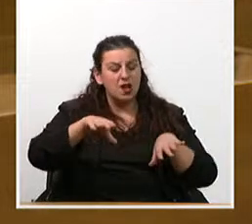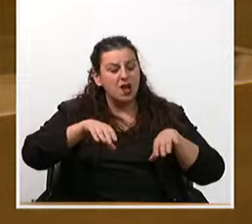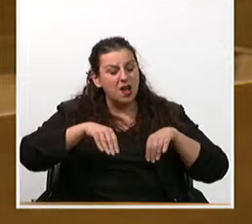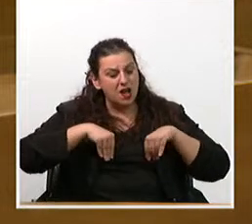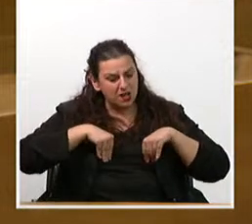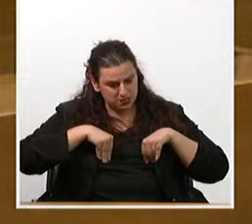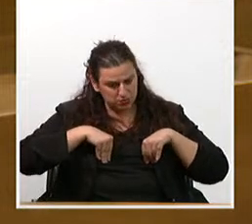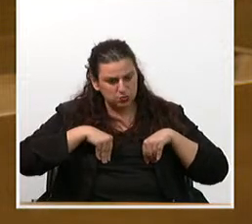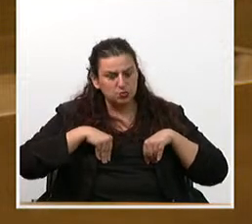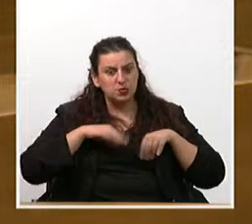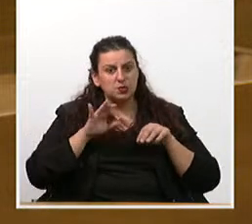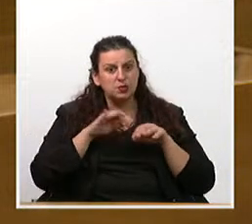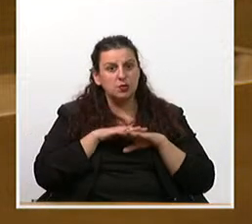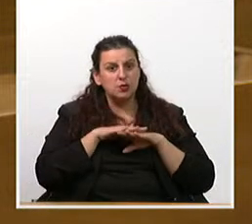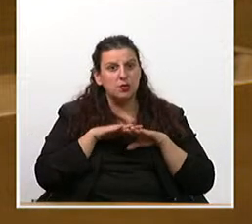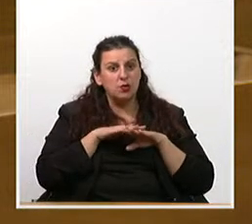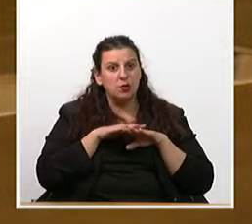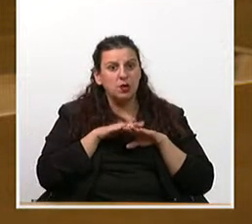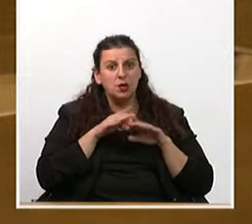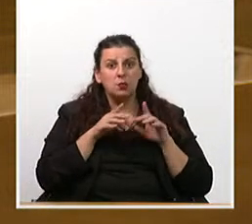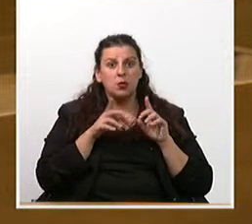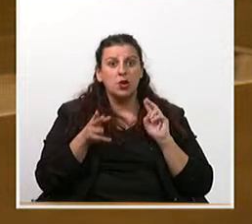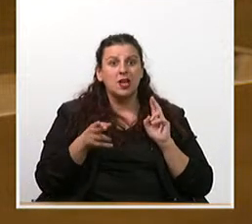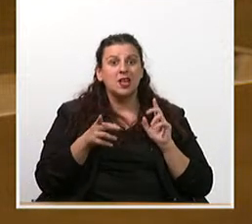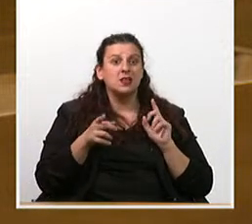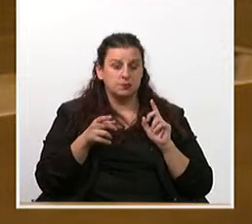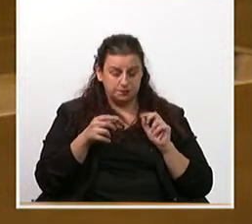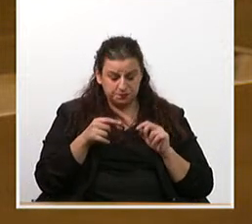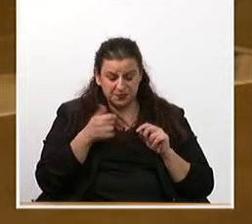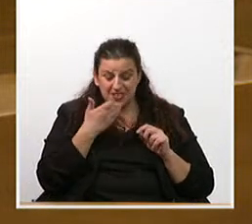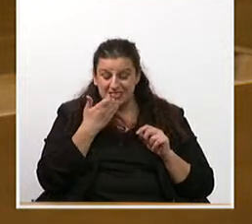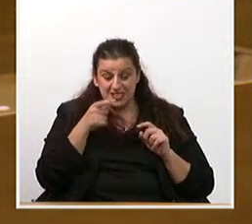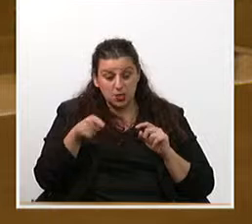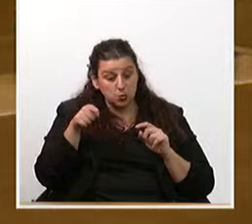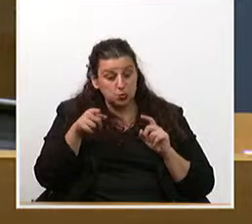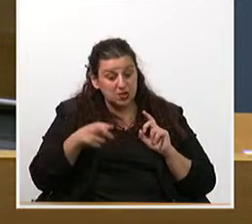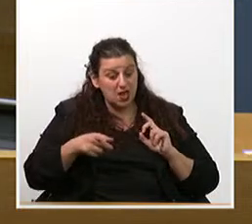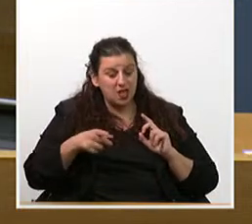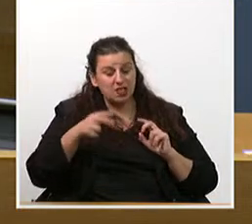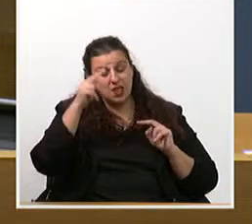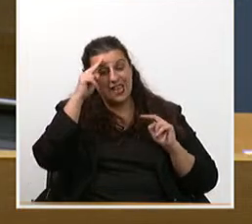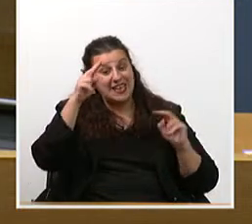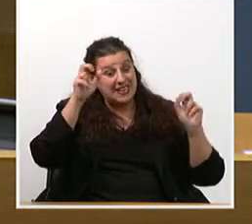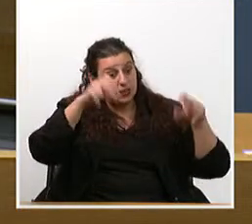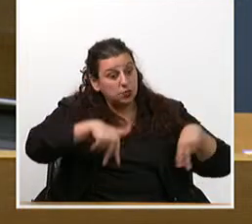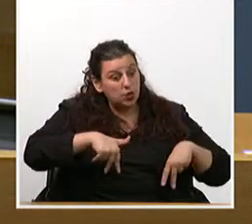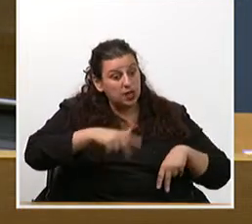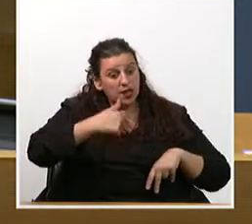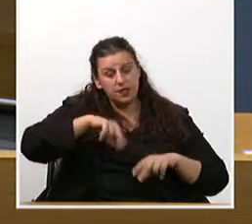paradoxa de frente intolerancia tolerancia cero señor conseller